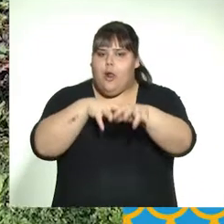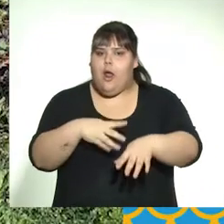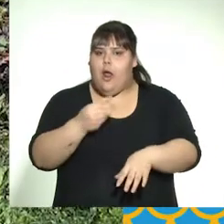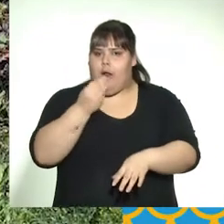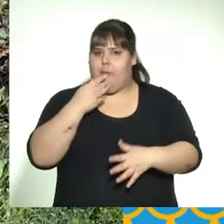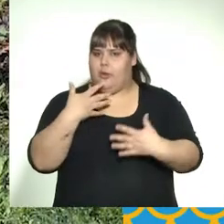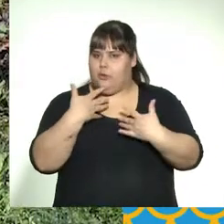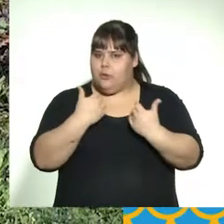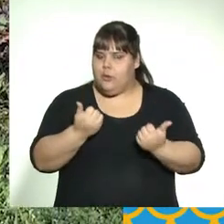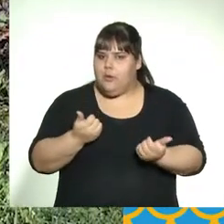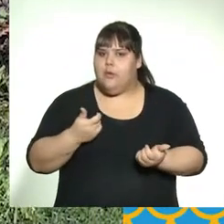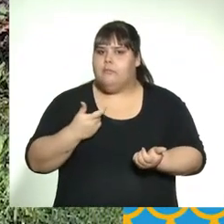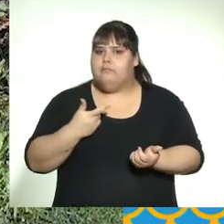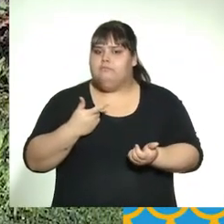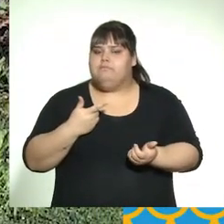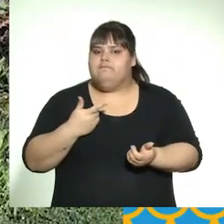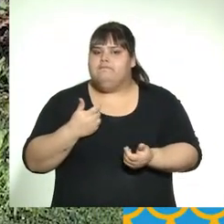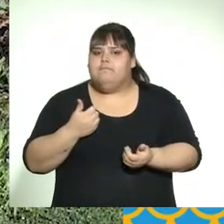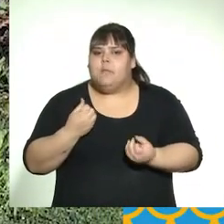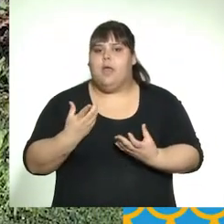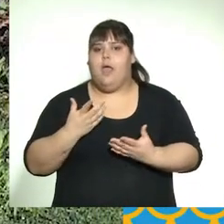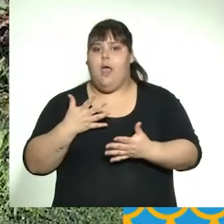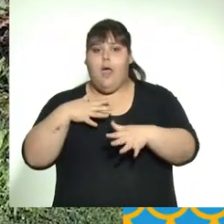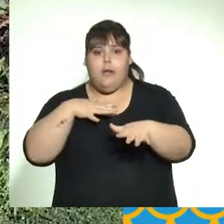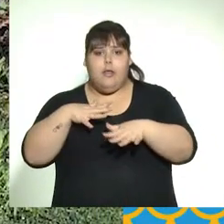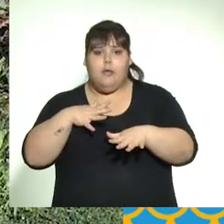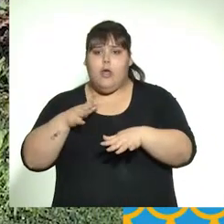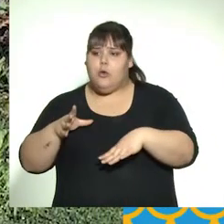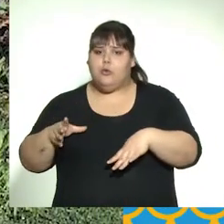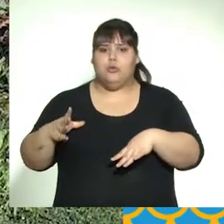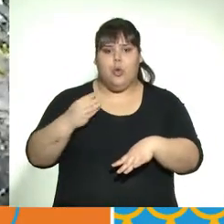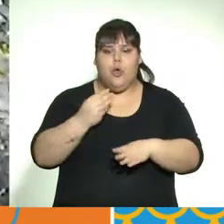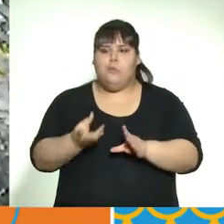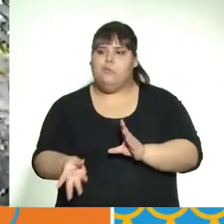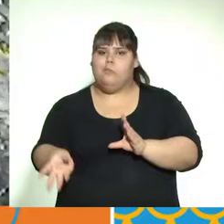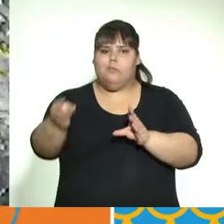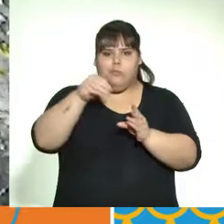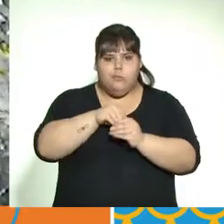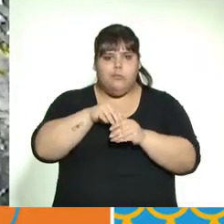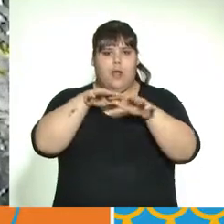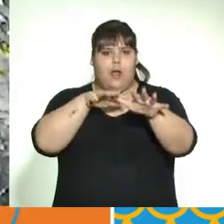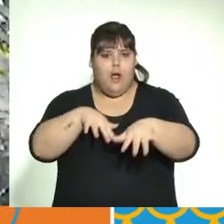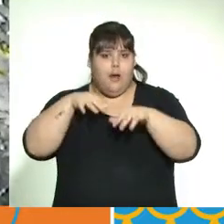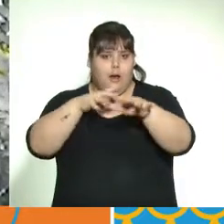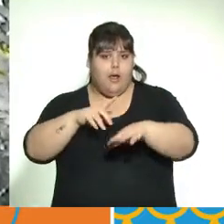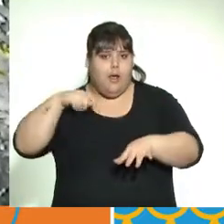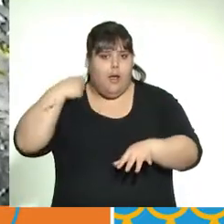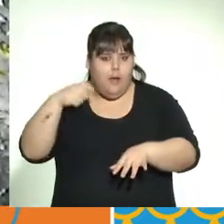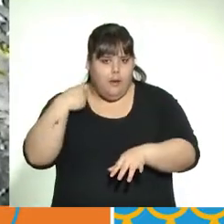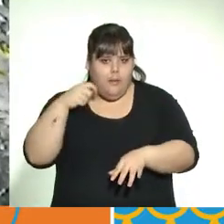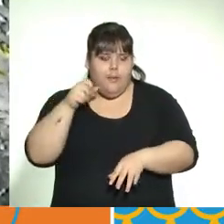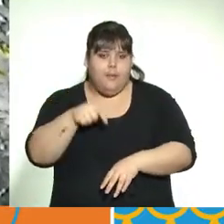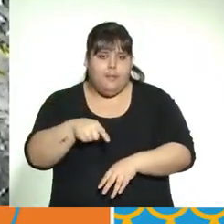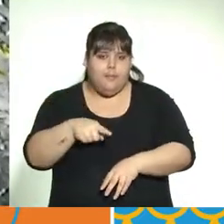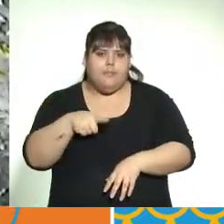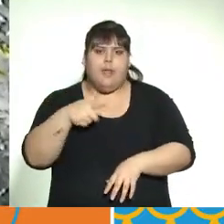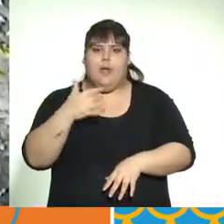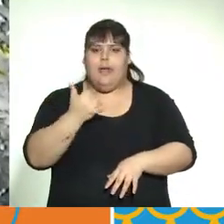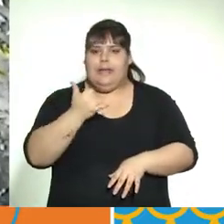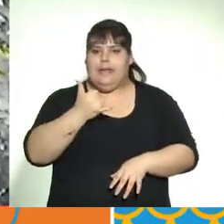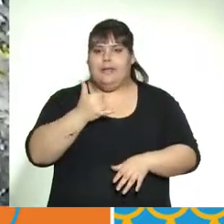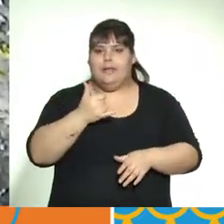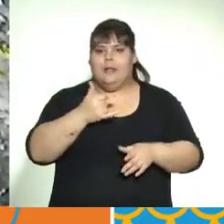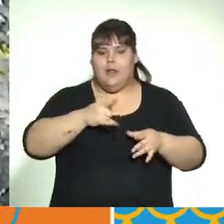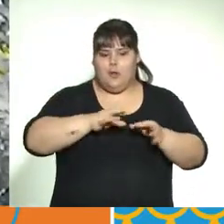sanos, tratando de integrar todas las actividades que tienen que ver con una granja. Acá tenemos